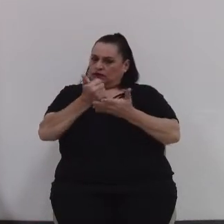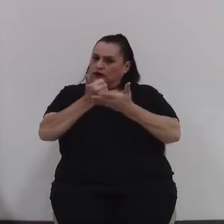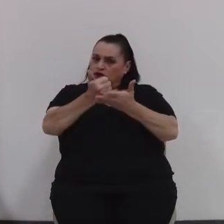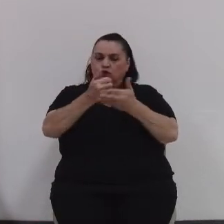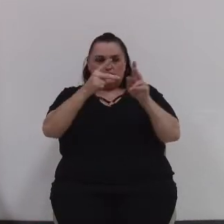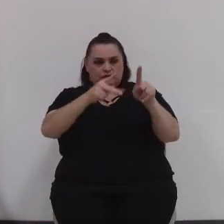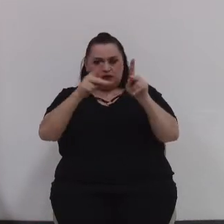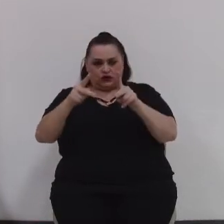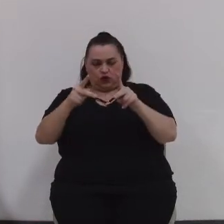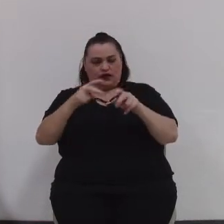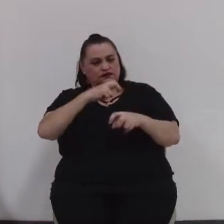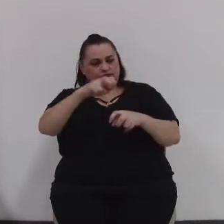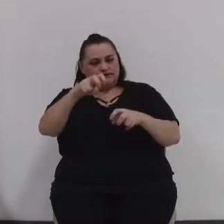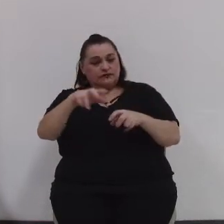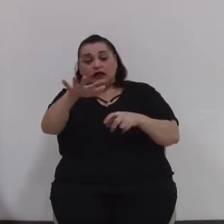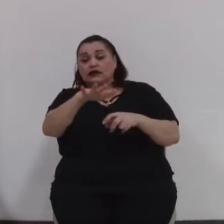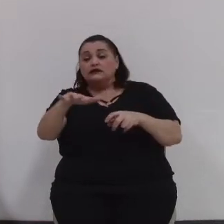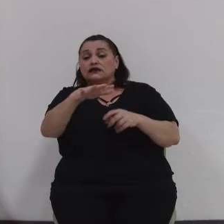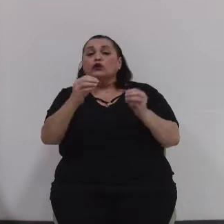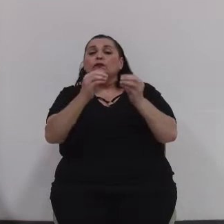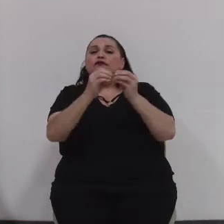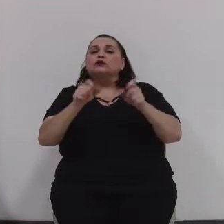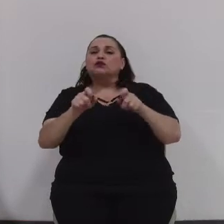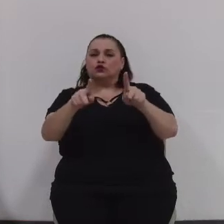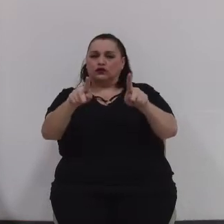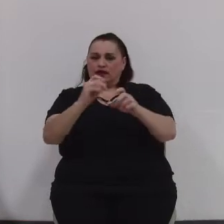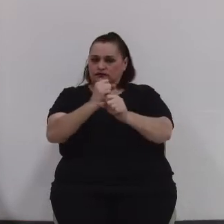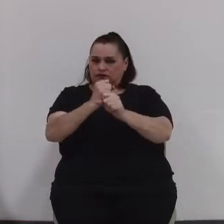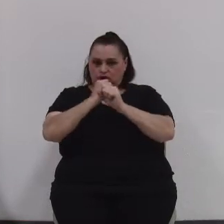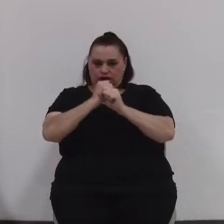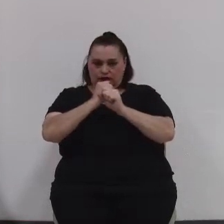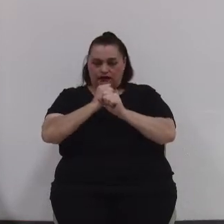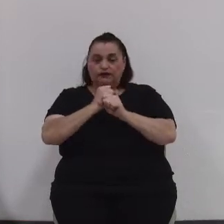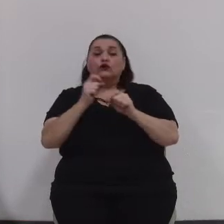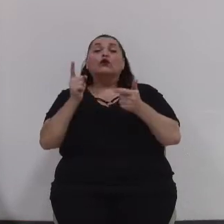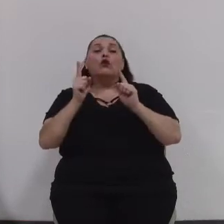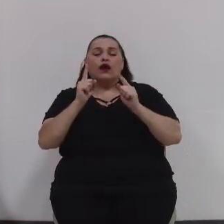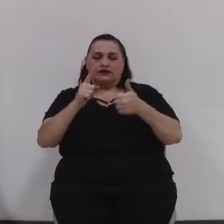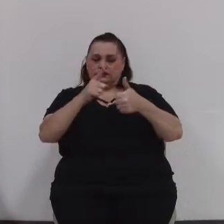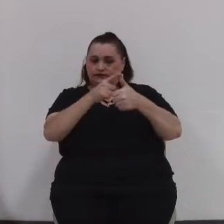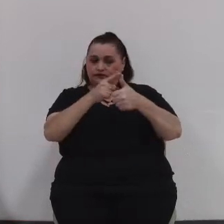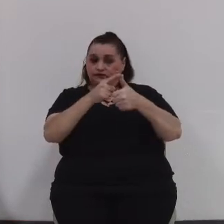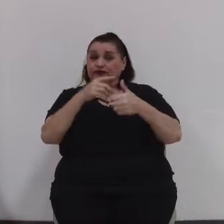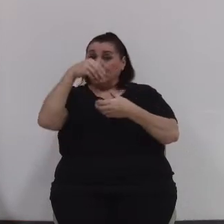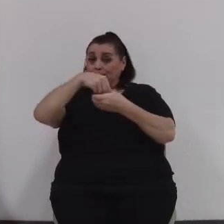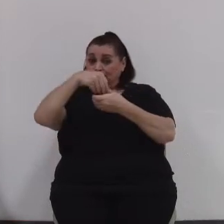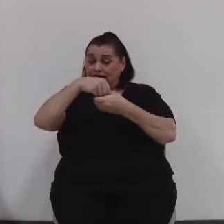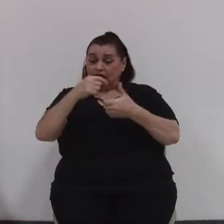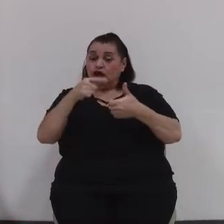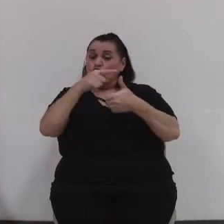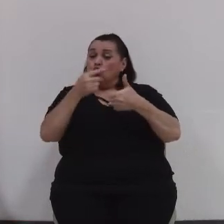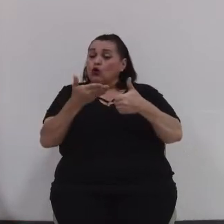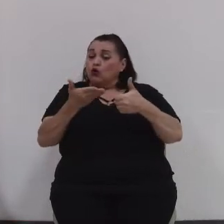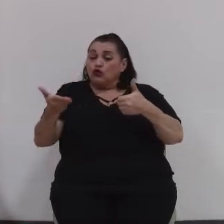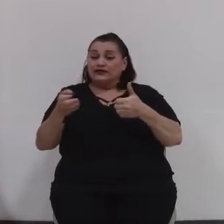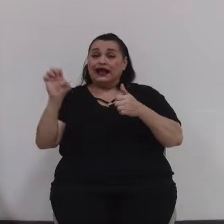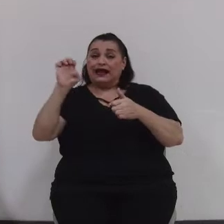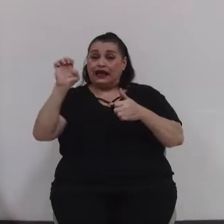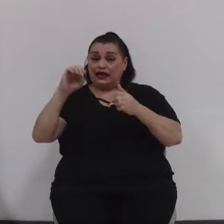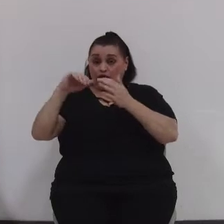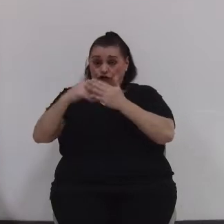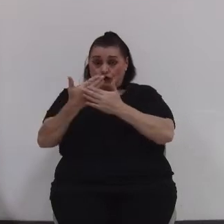a transitar a un escenario de mayores oportunidades de seguridad. Estas son: invertir en cuestiones que van desde la energía renovable hasta